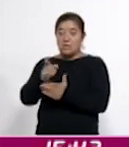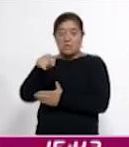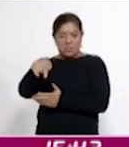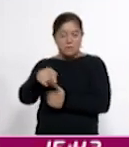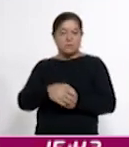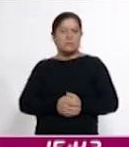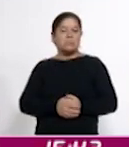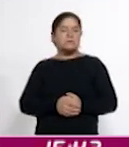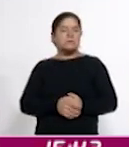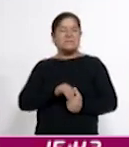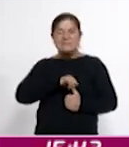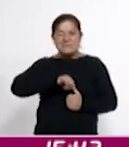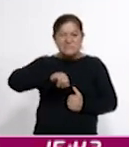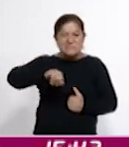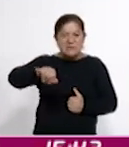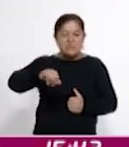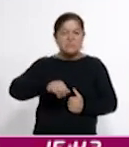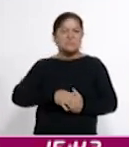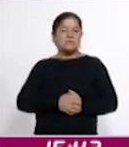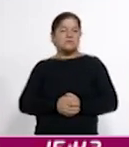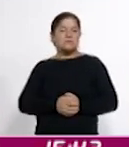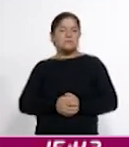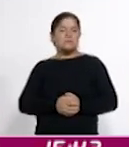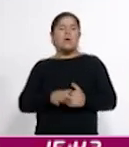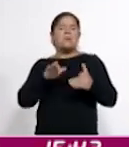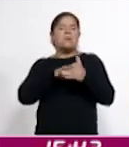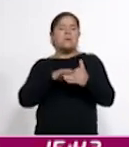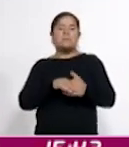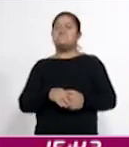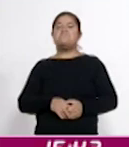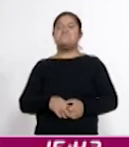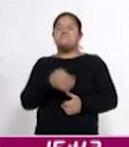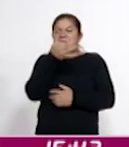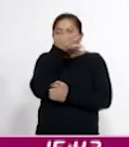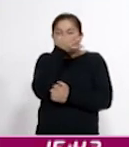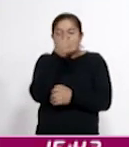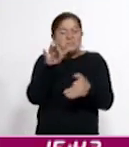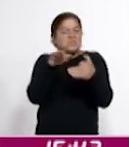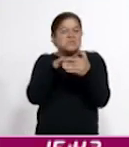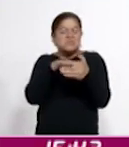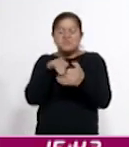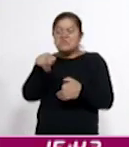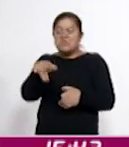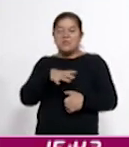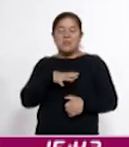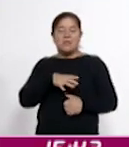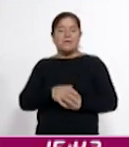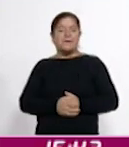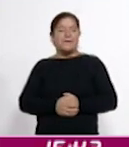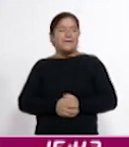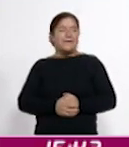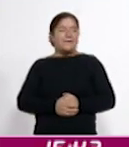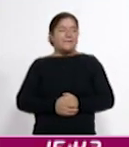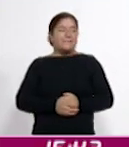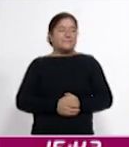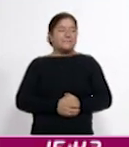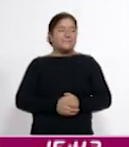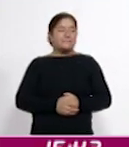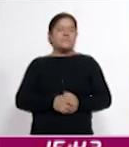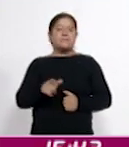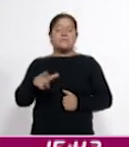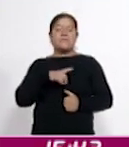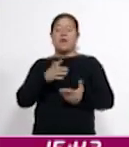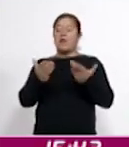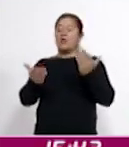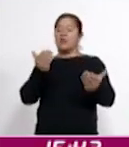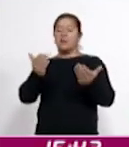Sí. ¿Qué tan lejos queda del centro? No, queda muy, muy cerca, muy cerca. De hecho, pues ahí competimos,